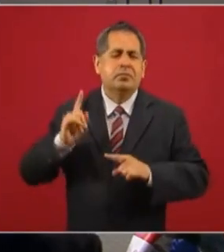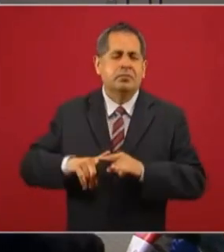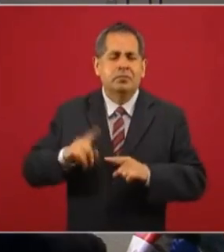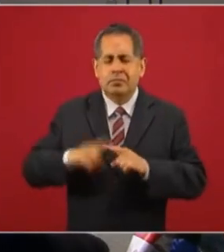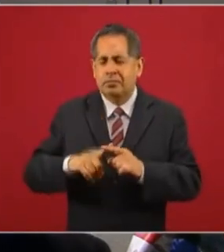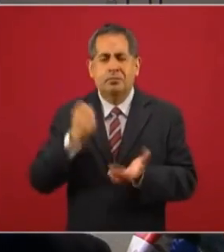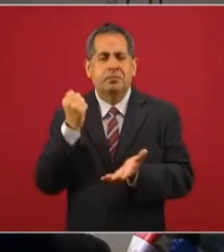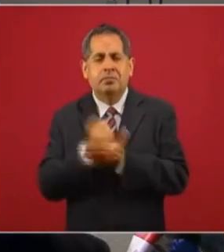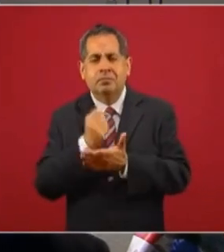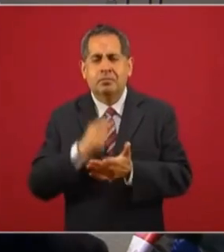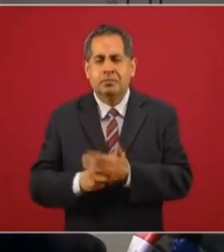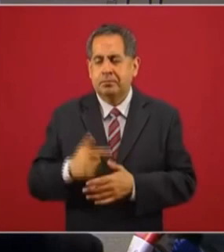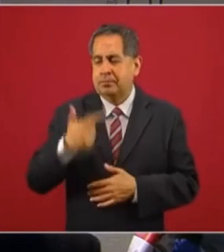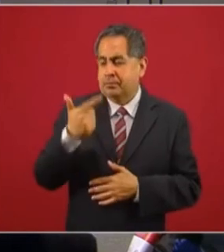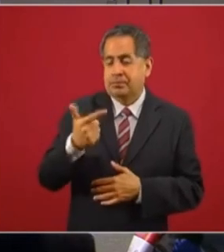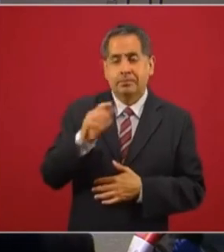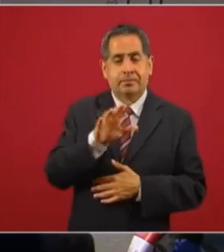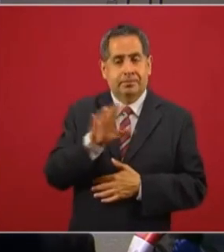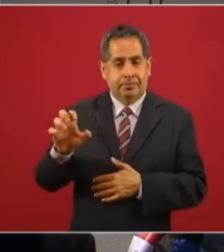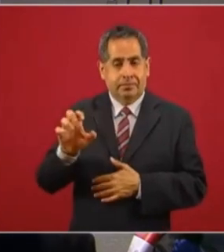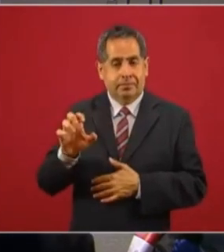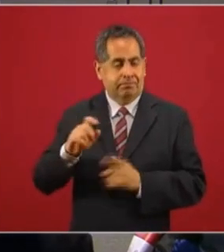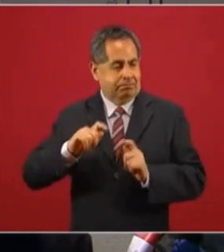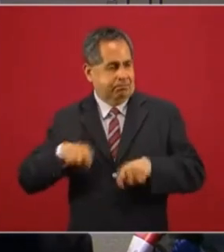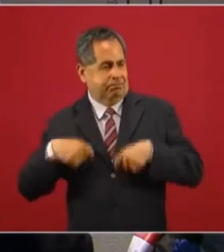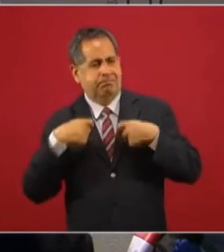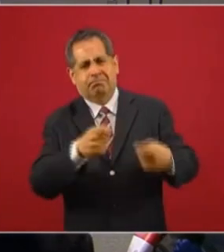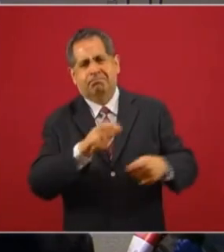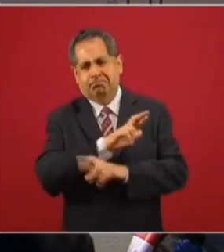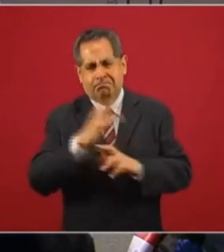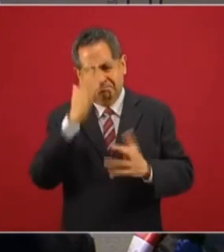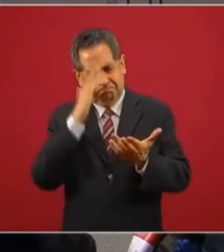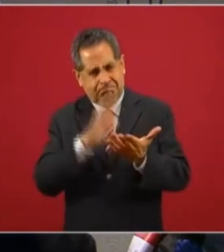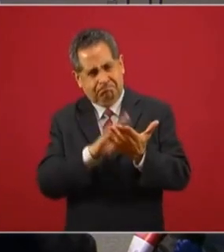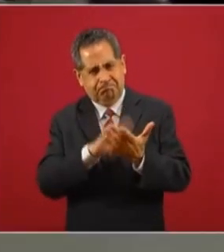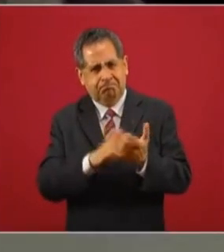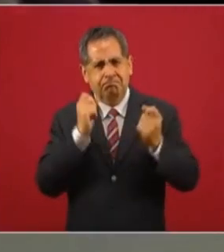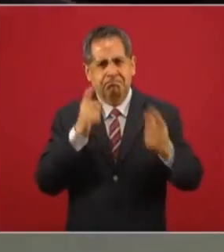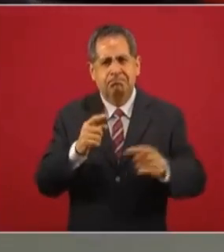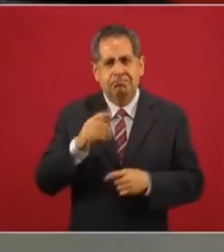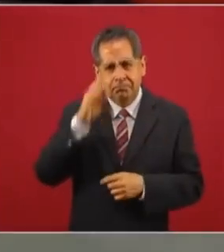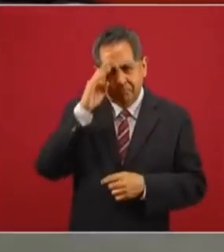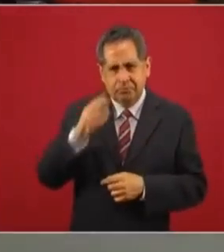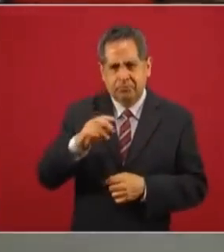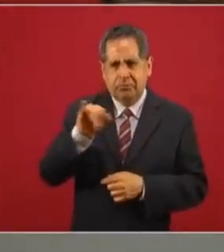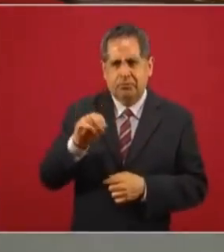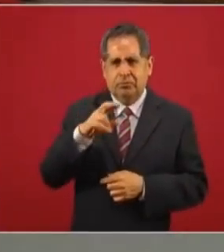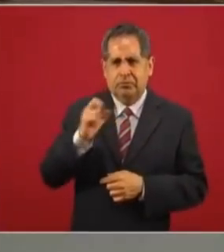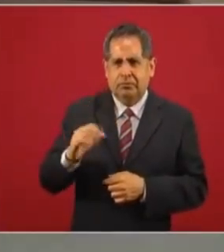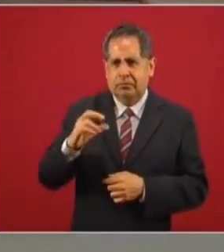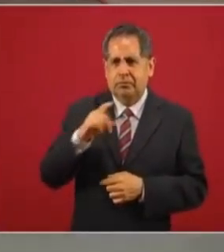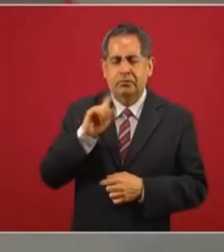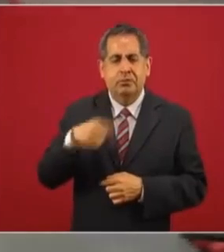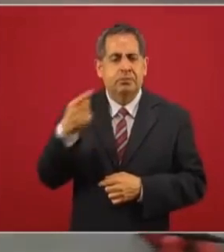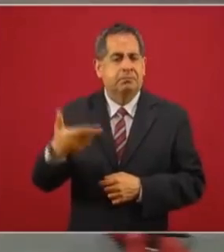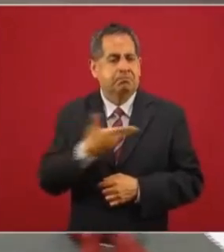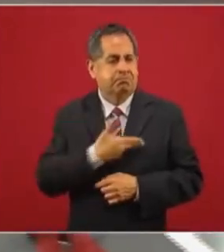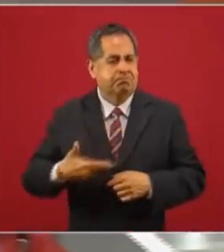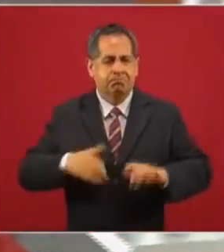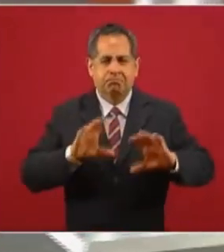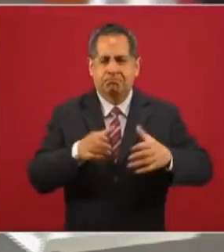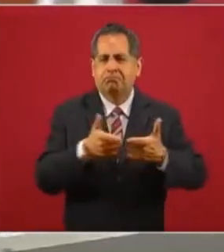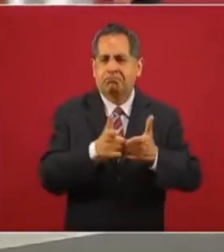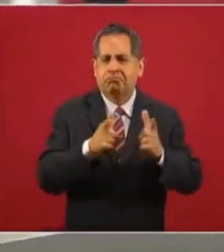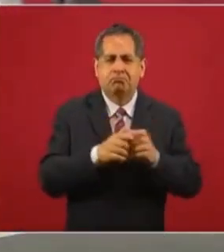que es la marca G500, recibe el reconocimiento el señor Jorge Cores Muradas, presidente del Consejo